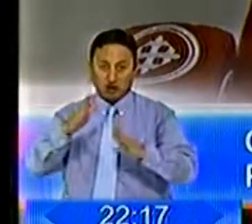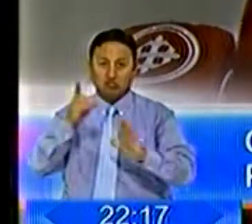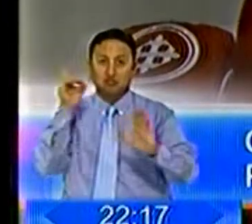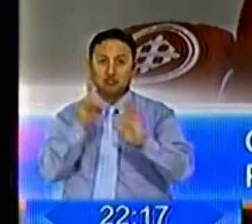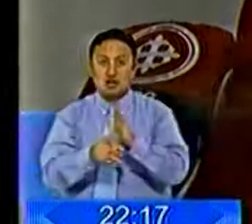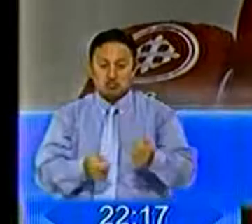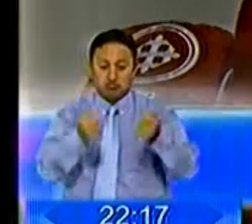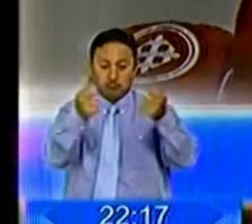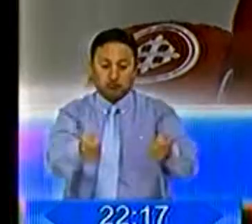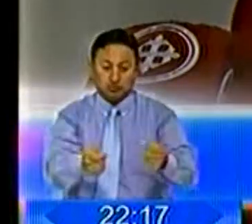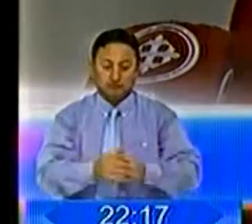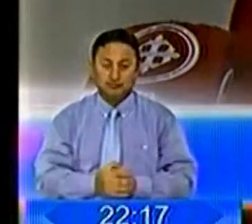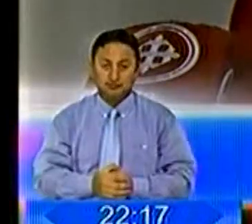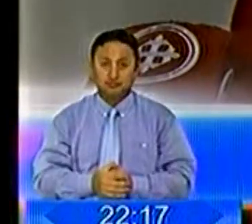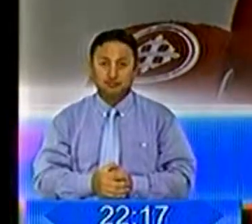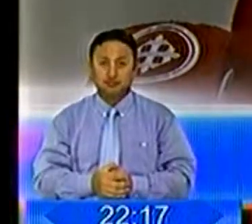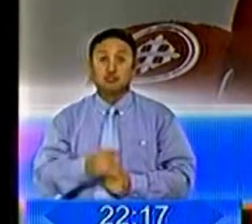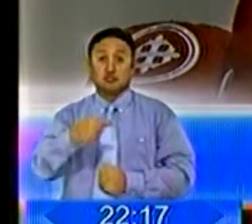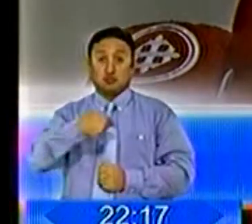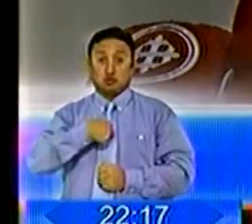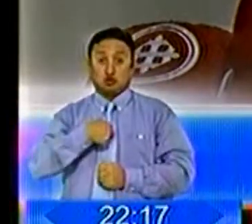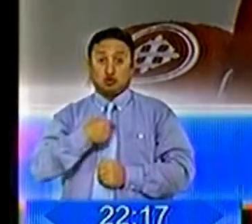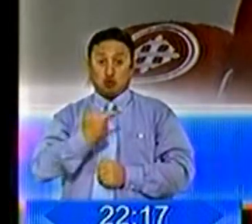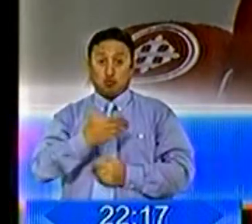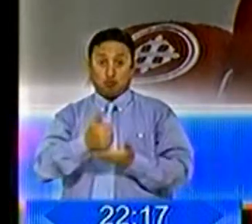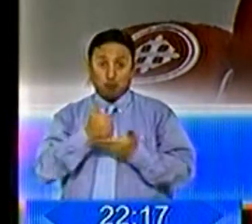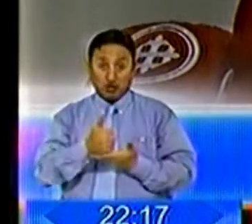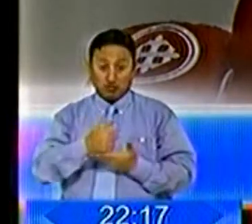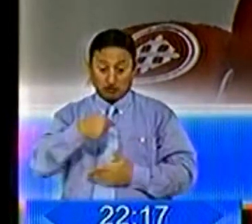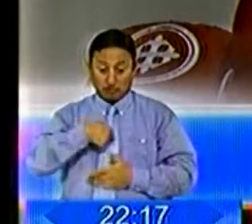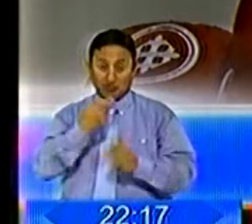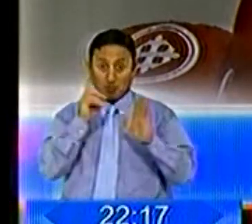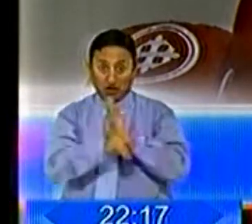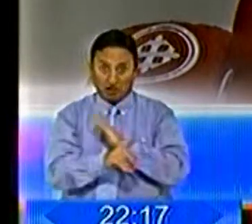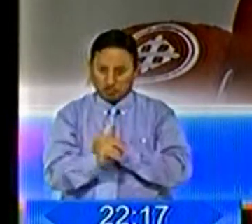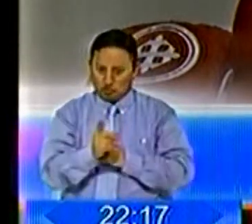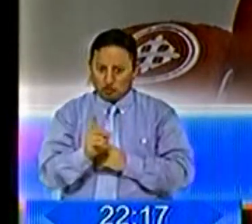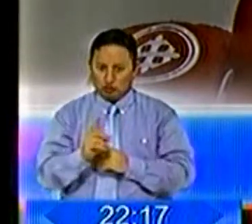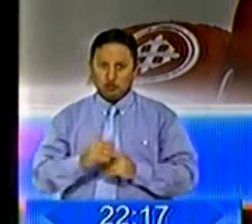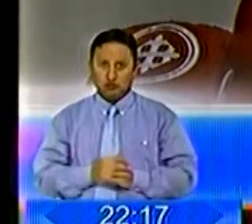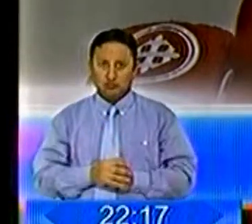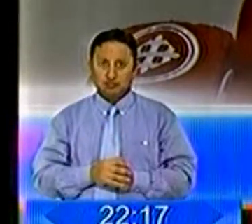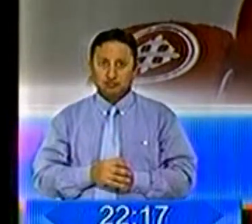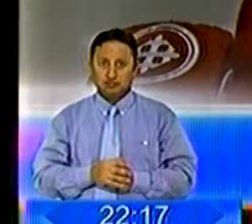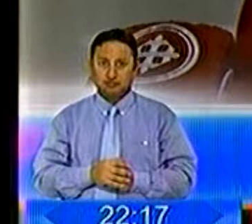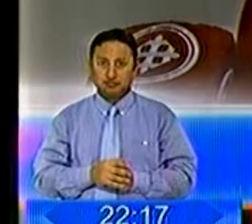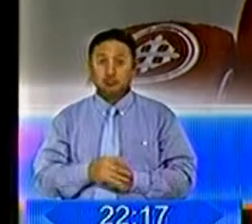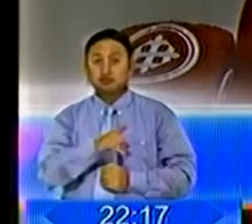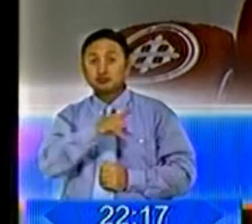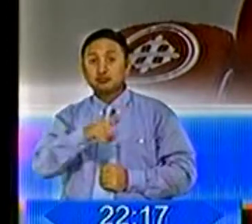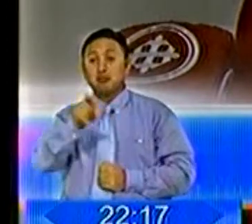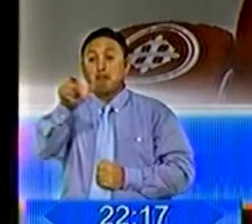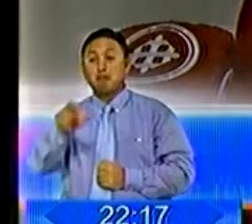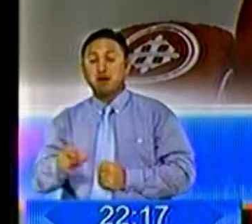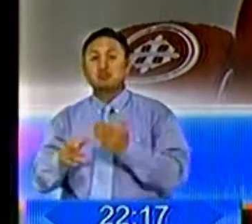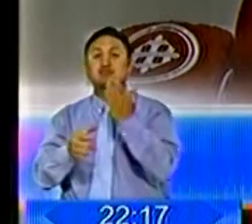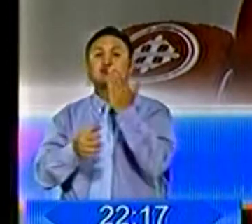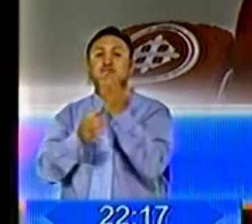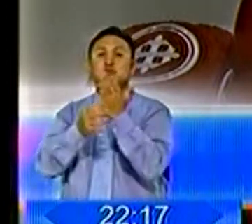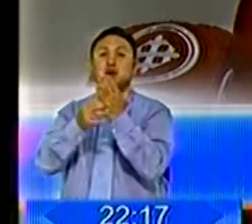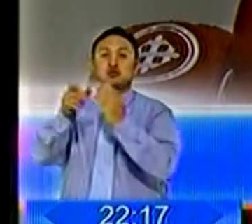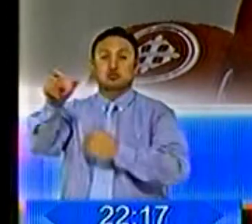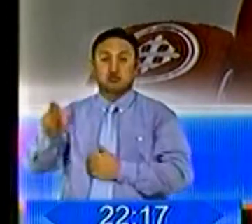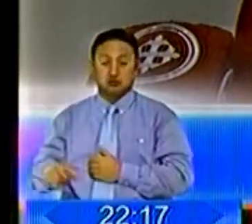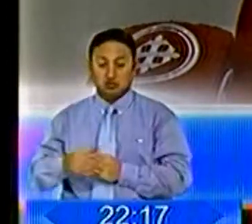sí. No es Silvana Pastor la que se va a beneficiar de la demanda arbitral. El inversionista se va a llevar